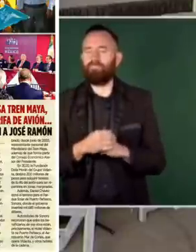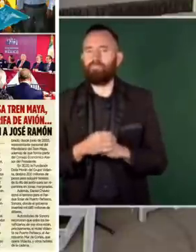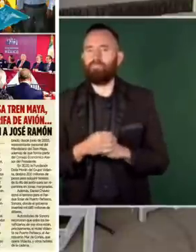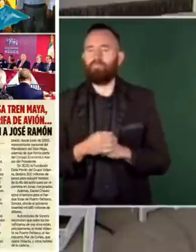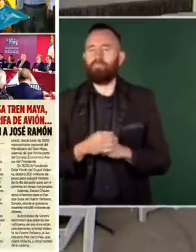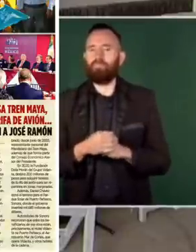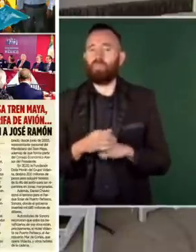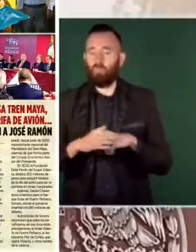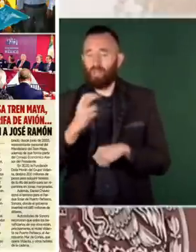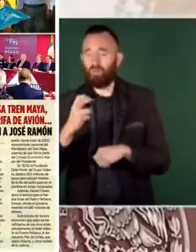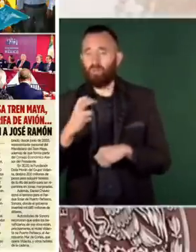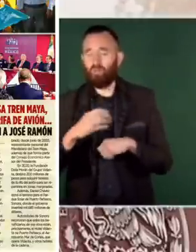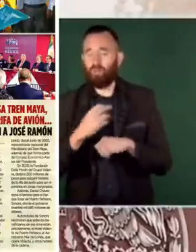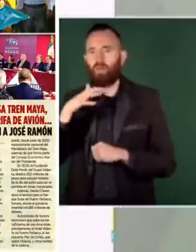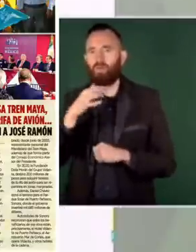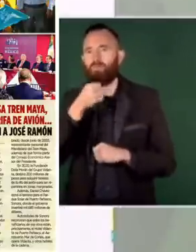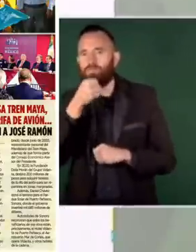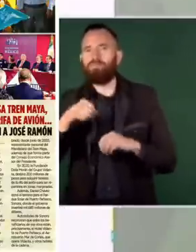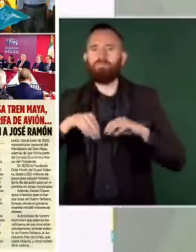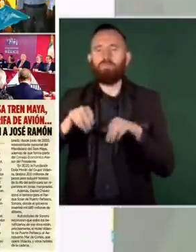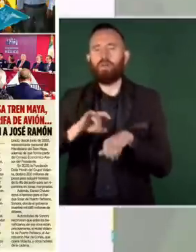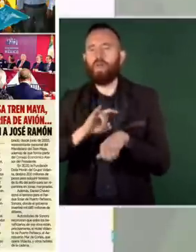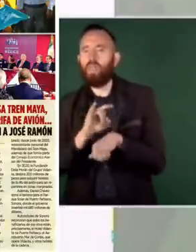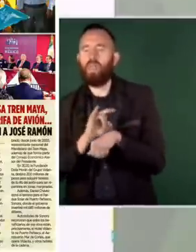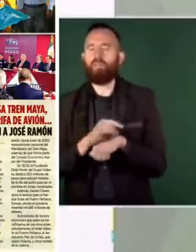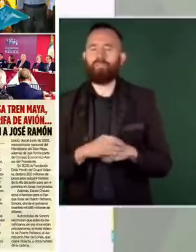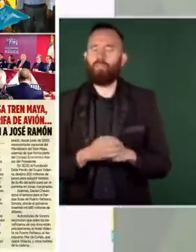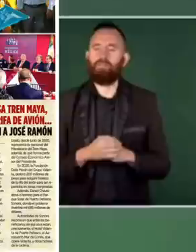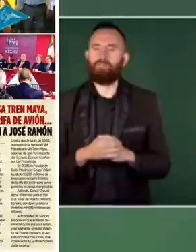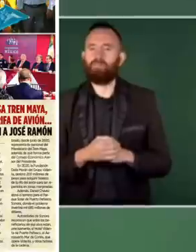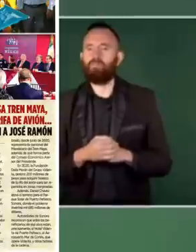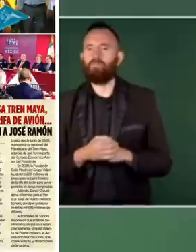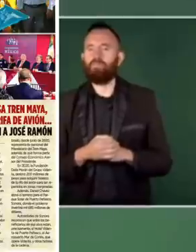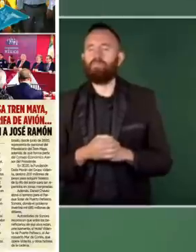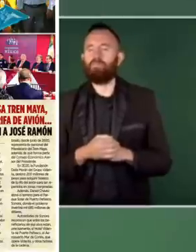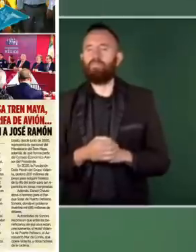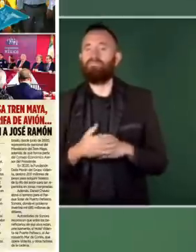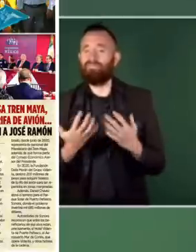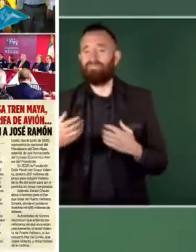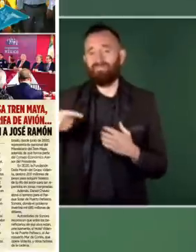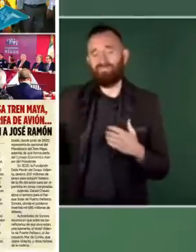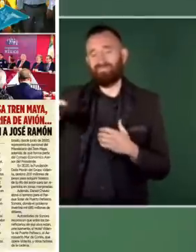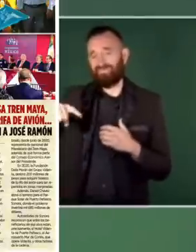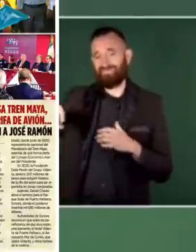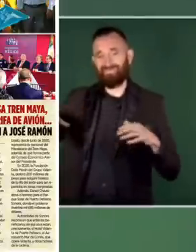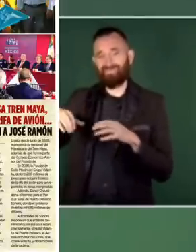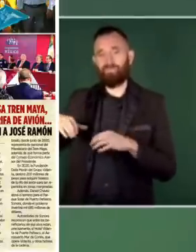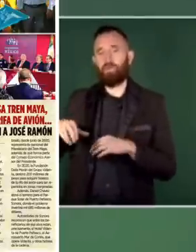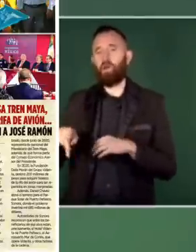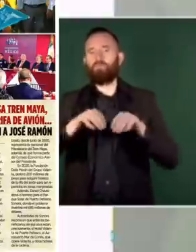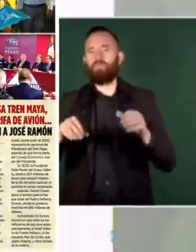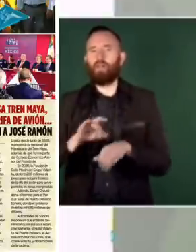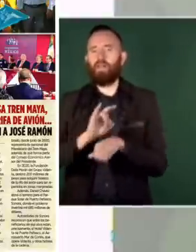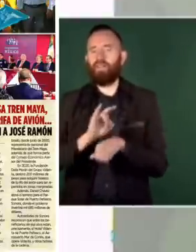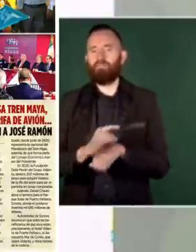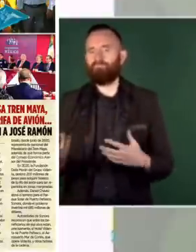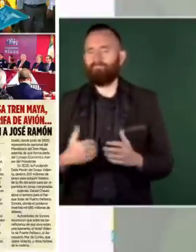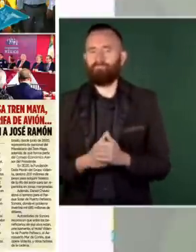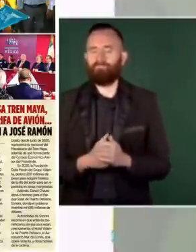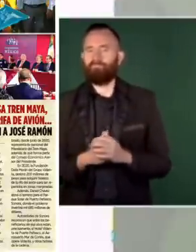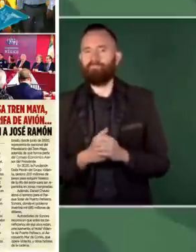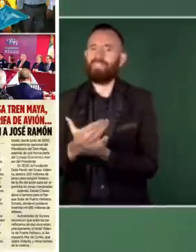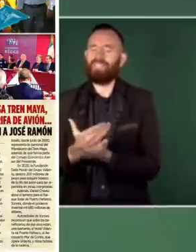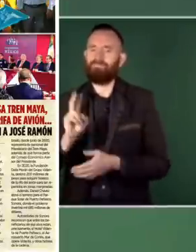hace el AMPA del periodismo, con la máxima de que la calumnia cuando no mancha tizna. Entonces,